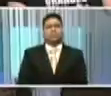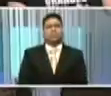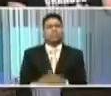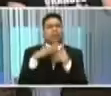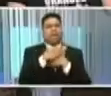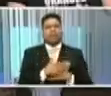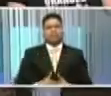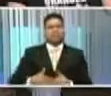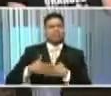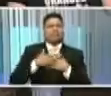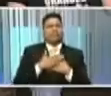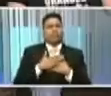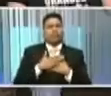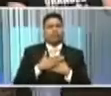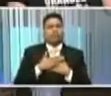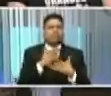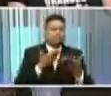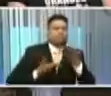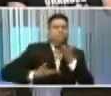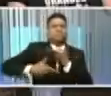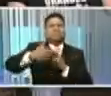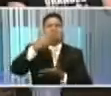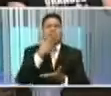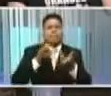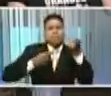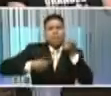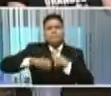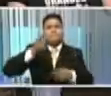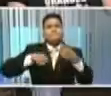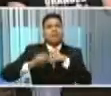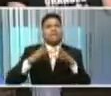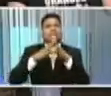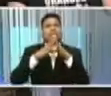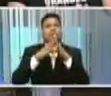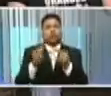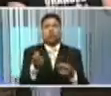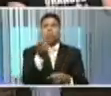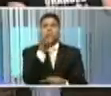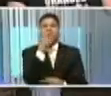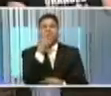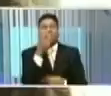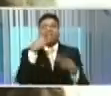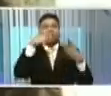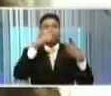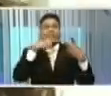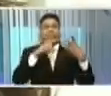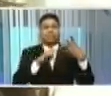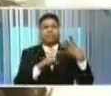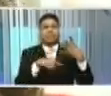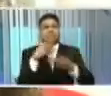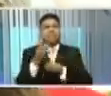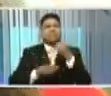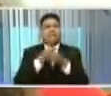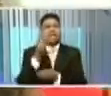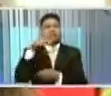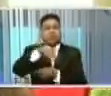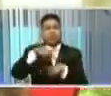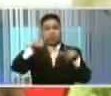disfrute, intercambio y comercialización de material vegetal y derivados, producido en nuestros